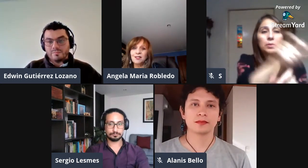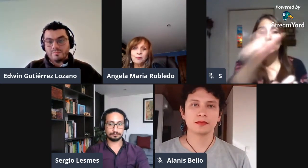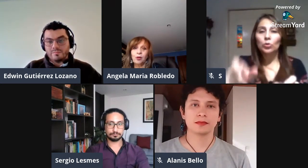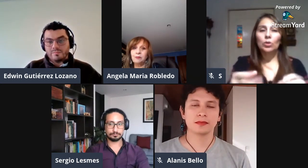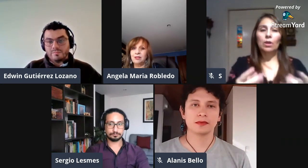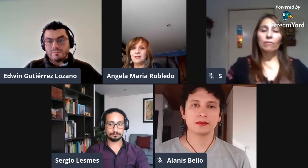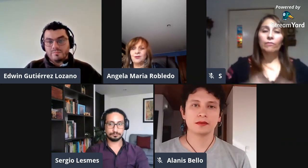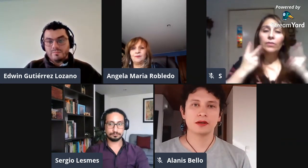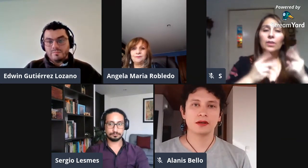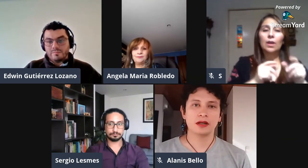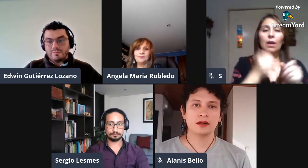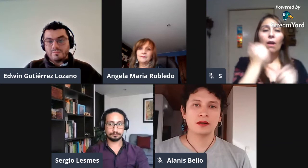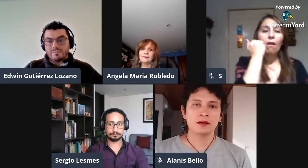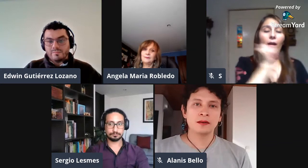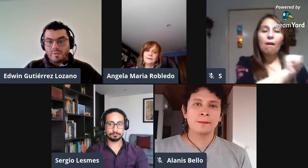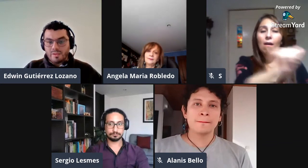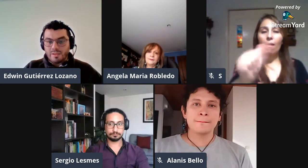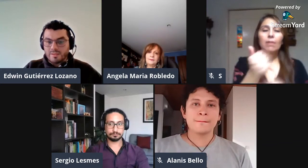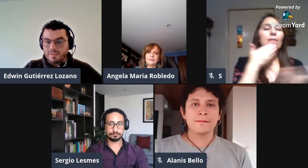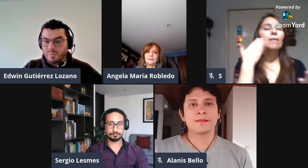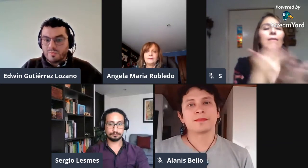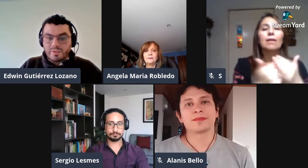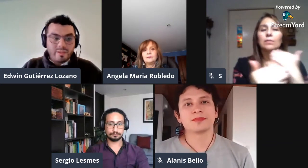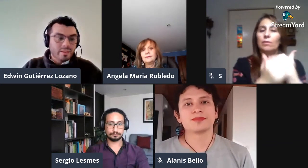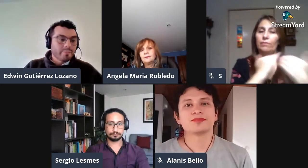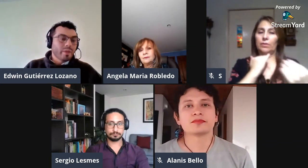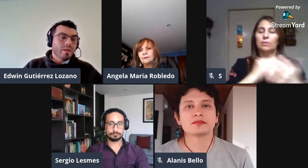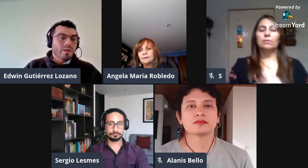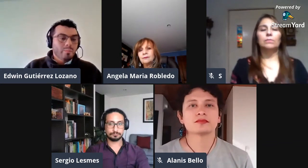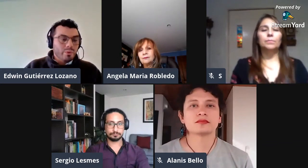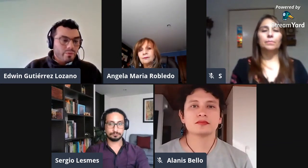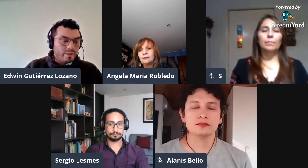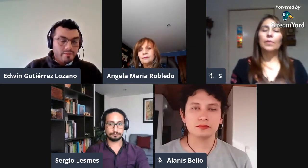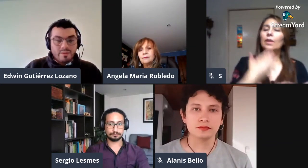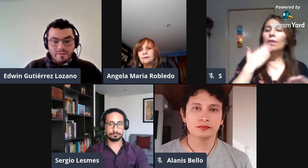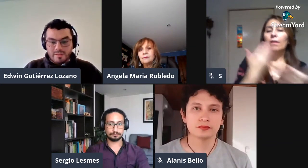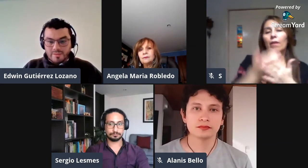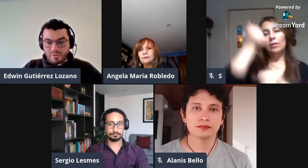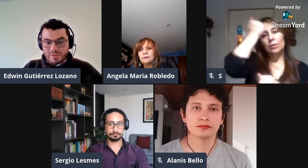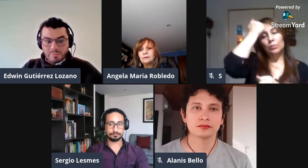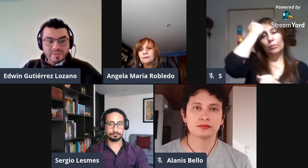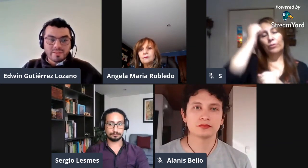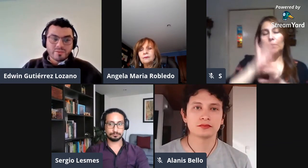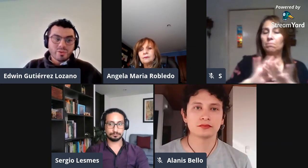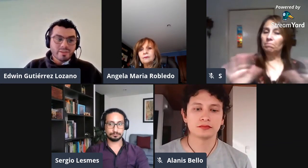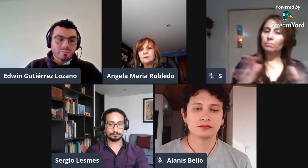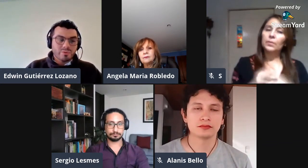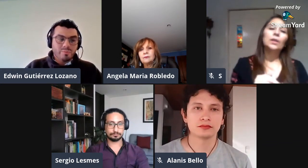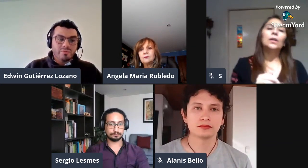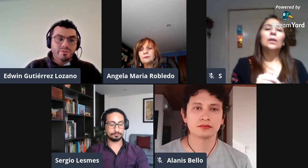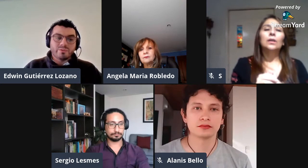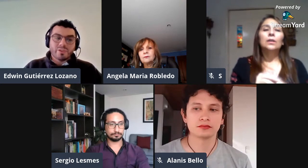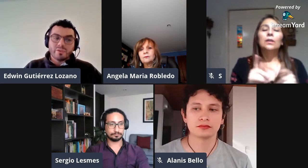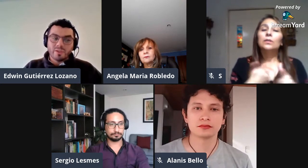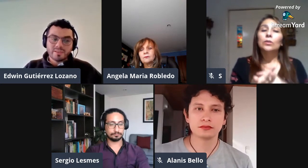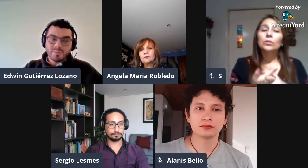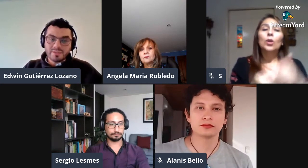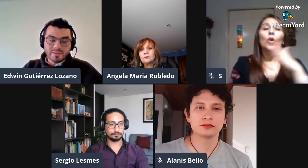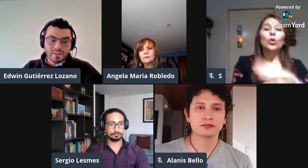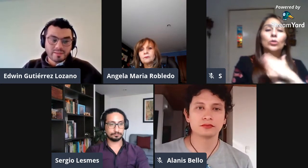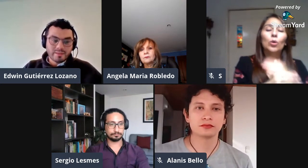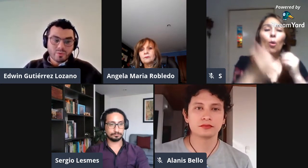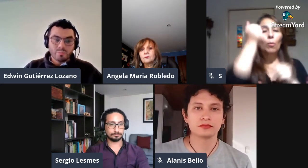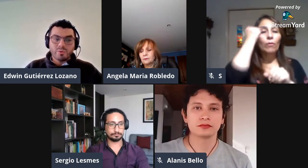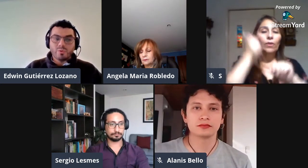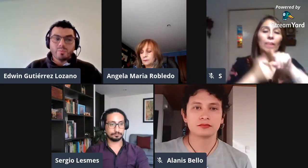las gracias por la invitación. Gracias, profe Ángela. Profe, en este orden de presentaciones seguimos con el profesor Sergio